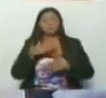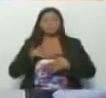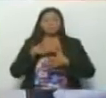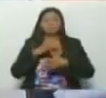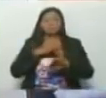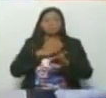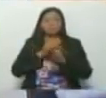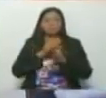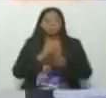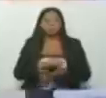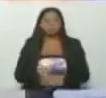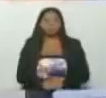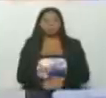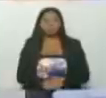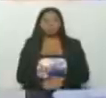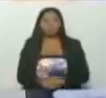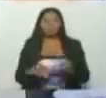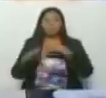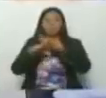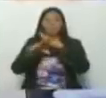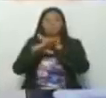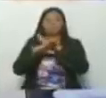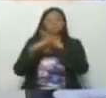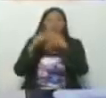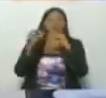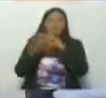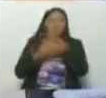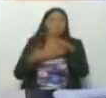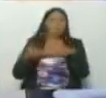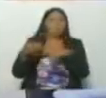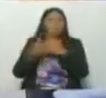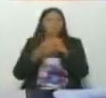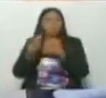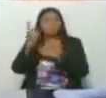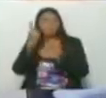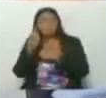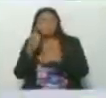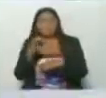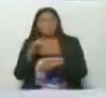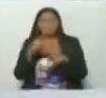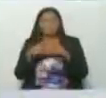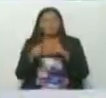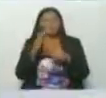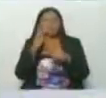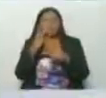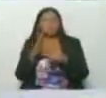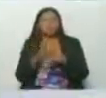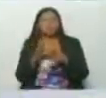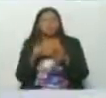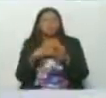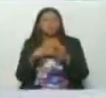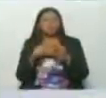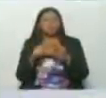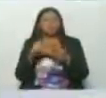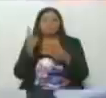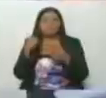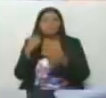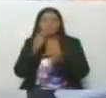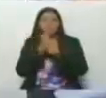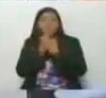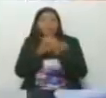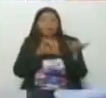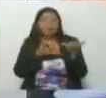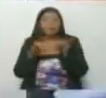el bloqueo de la causa sin lugar a dudas de todos nuestros problemas pero pero usa el lado hace las cosas y no solamente no una cosa sino que eso